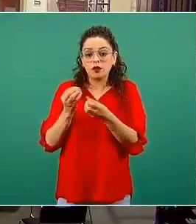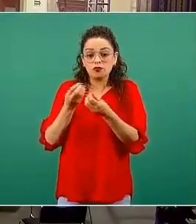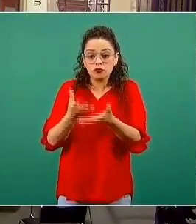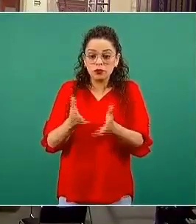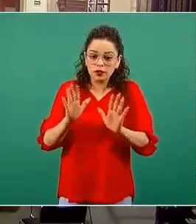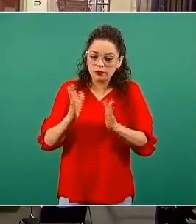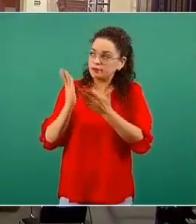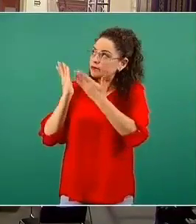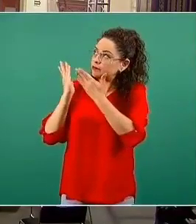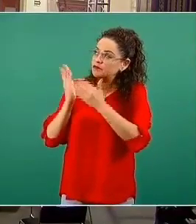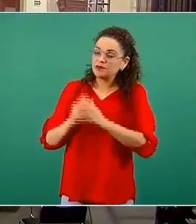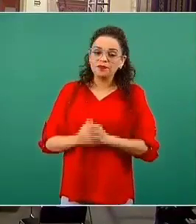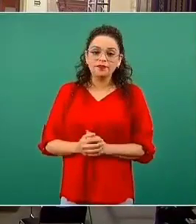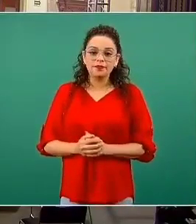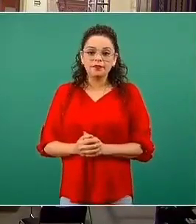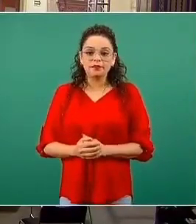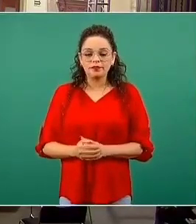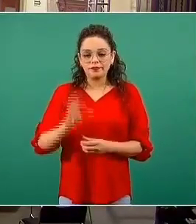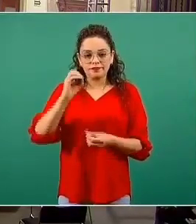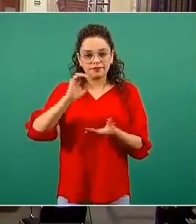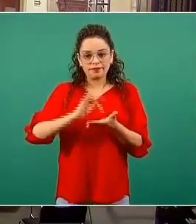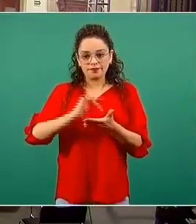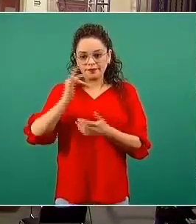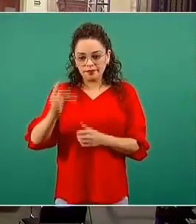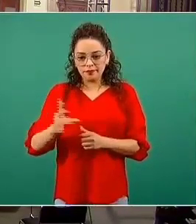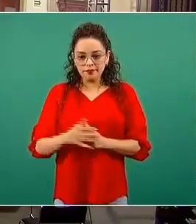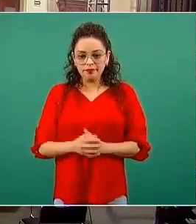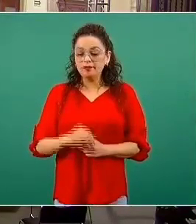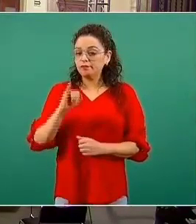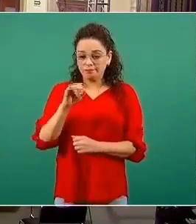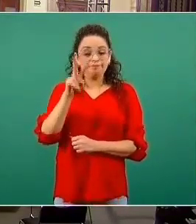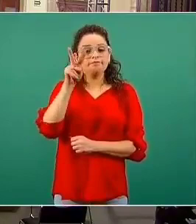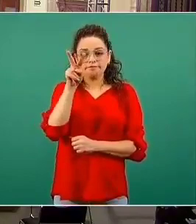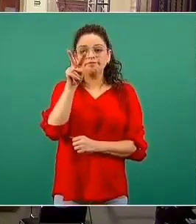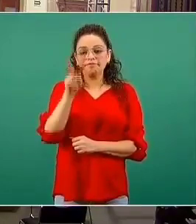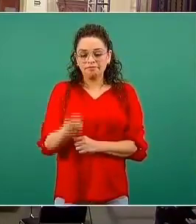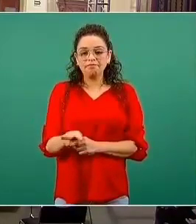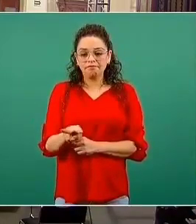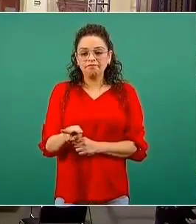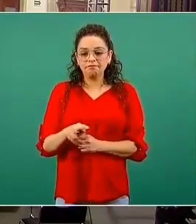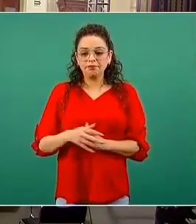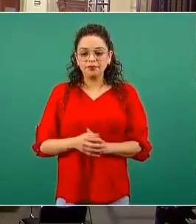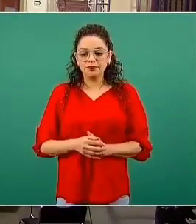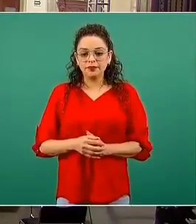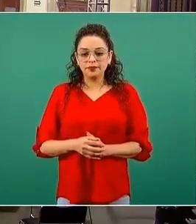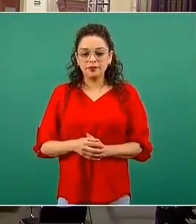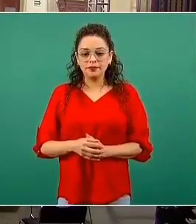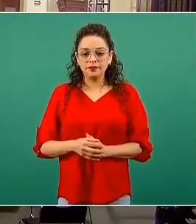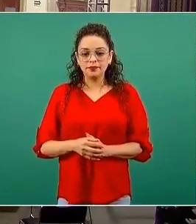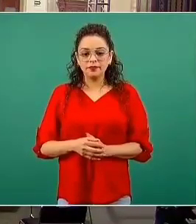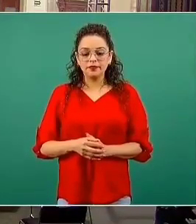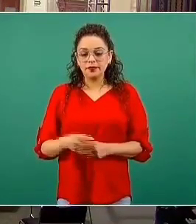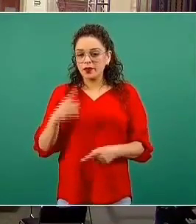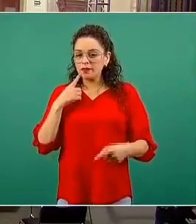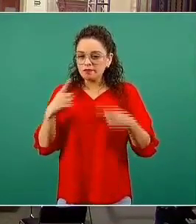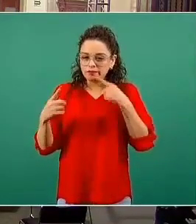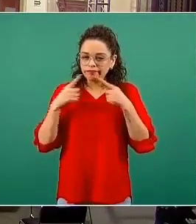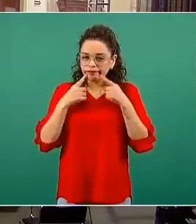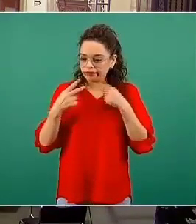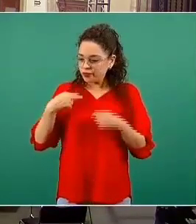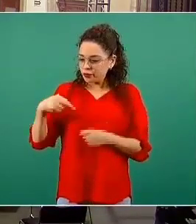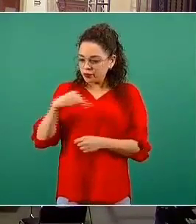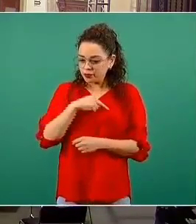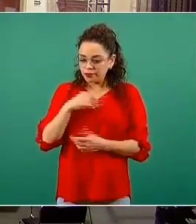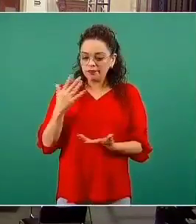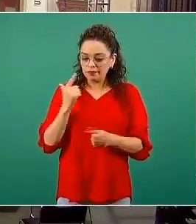Bueno, pues muchas gracias por la anotación. Efectivamente, creo que uno de los ejes de discusión central